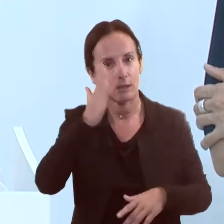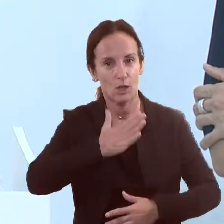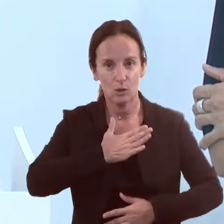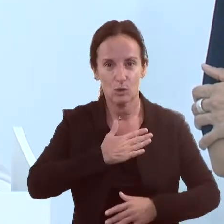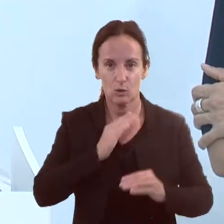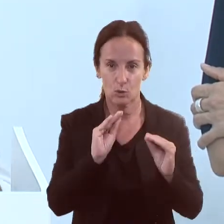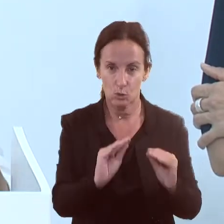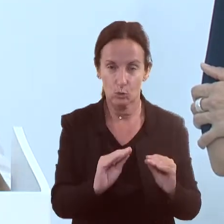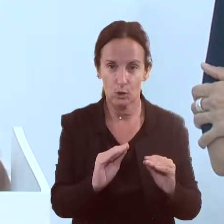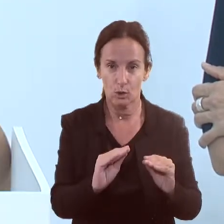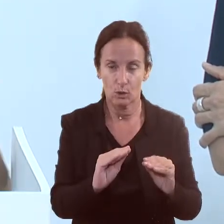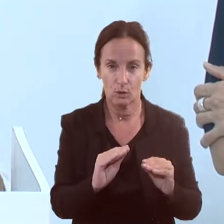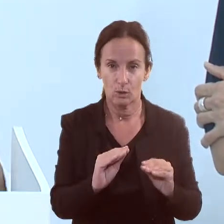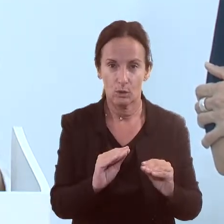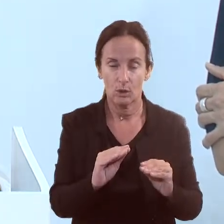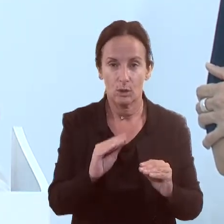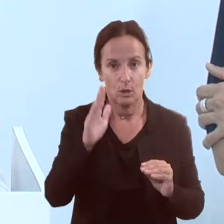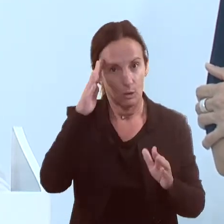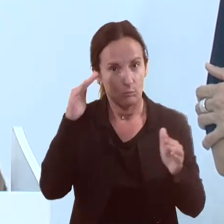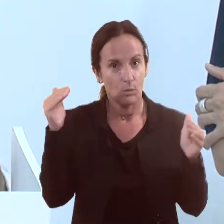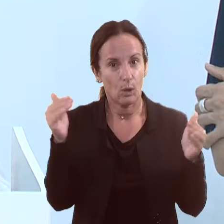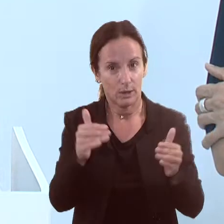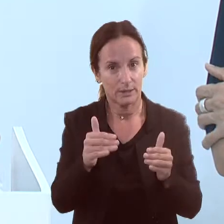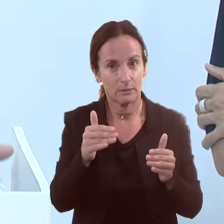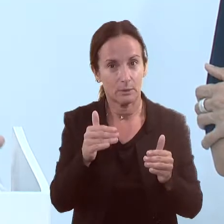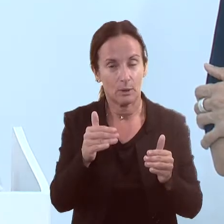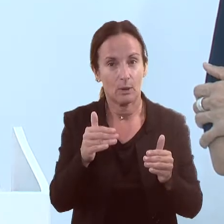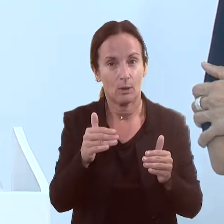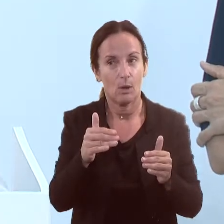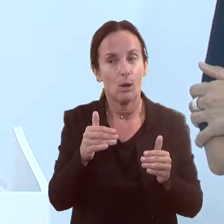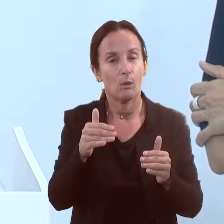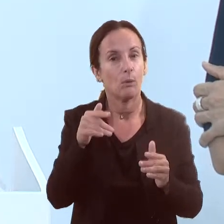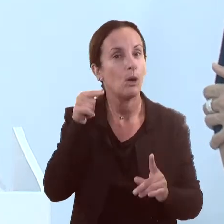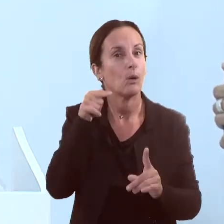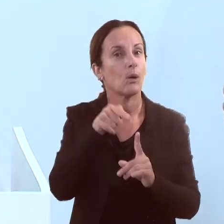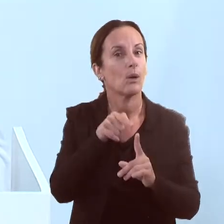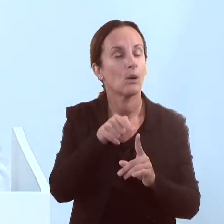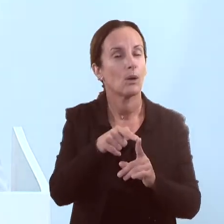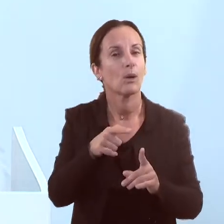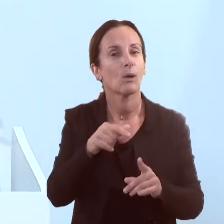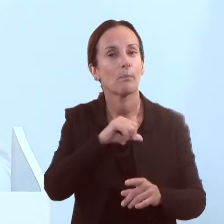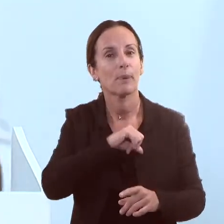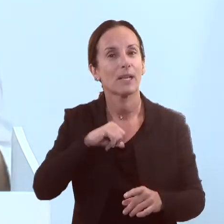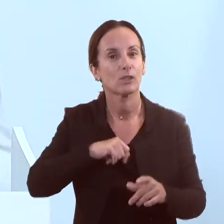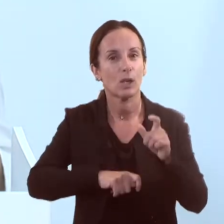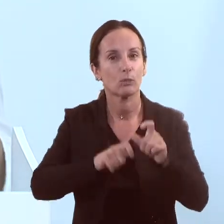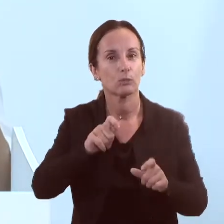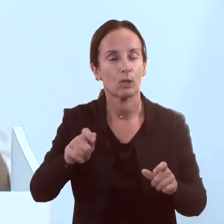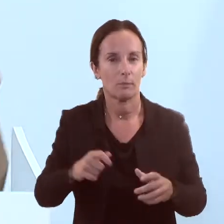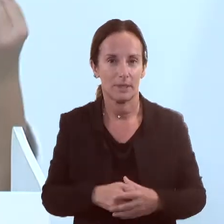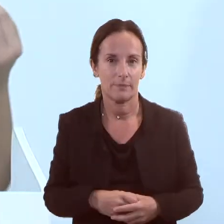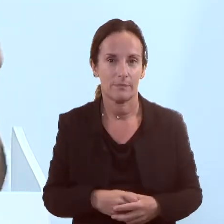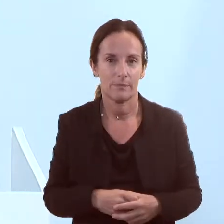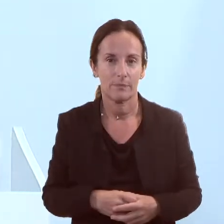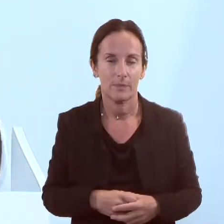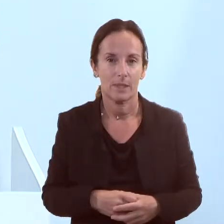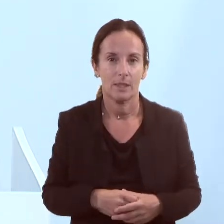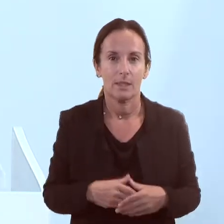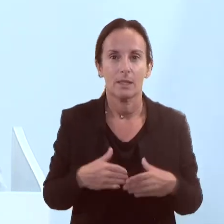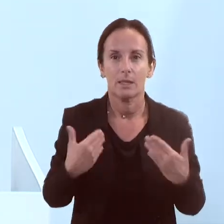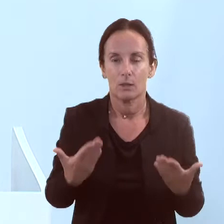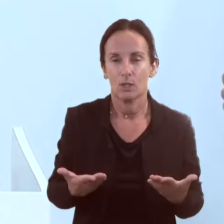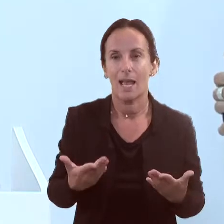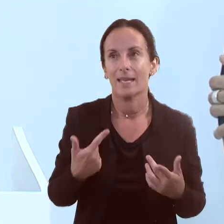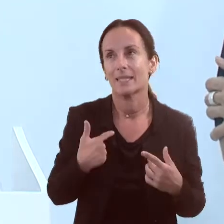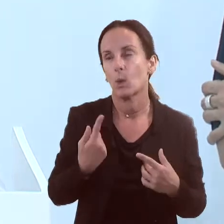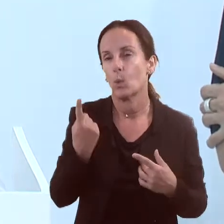también es algo que creemos que está orientado mucho mayor a promover la autonomía de las personas. No depende de que Hogar Sí y Provivienda le